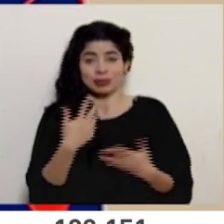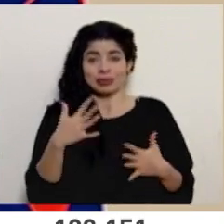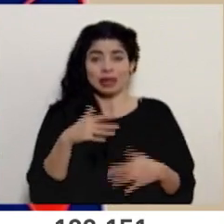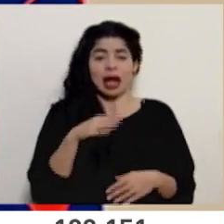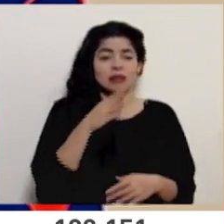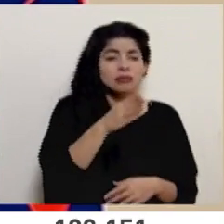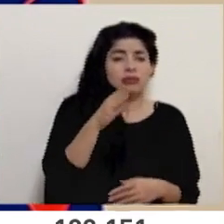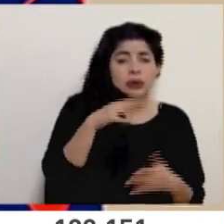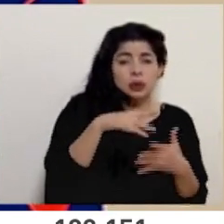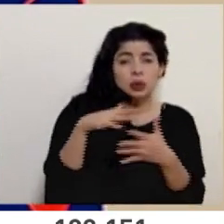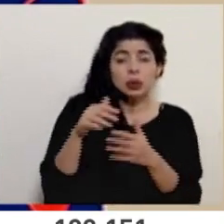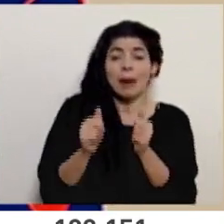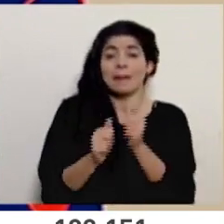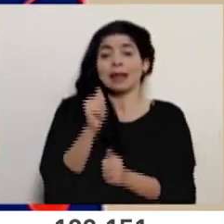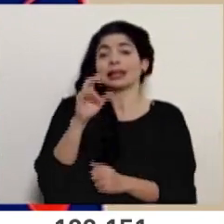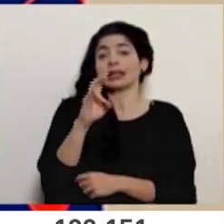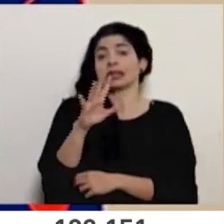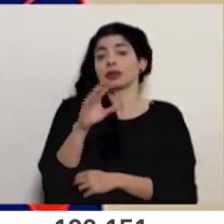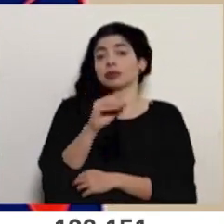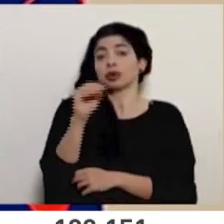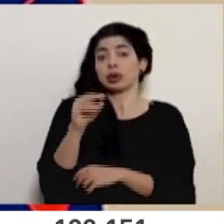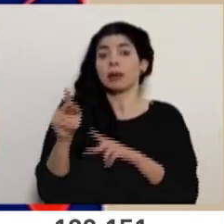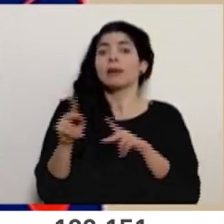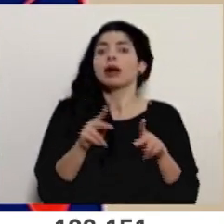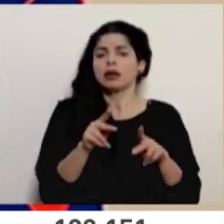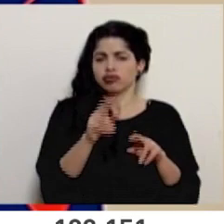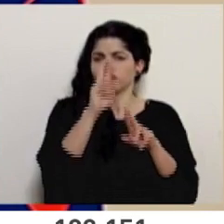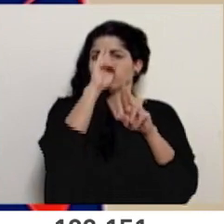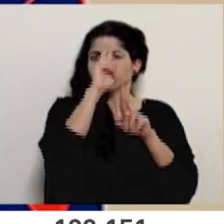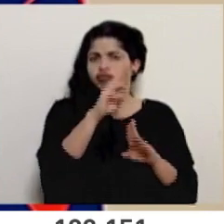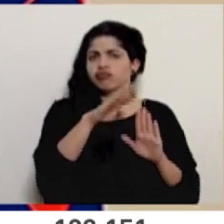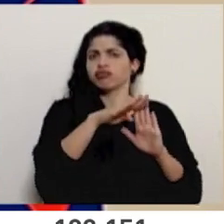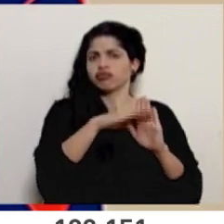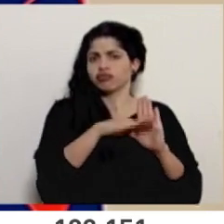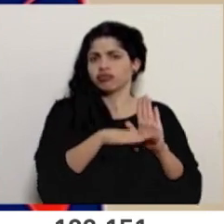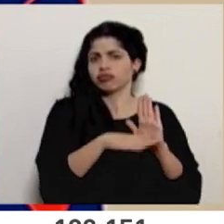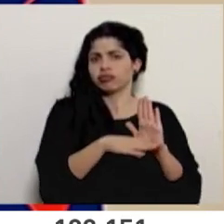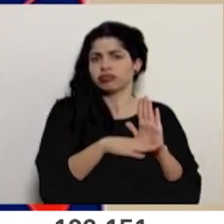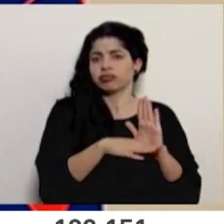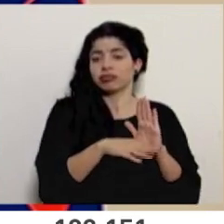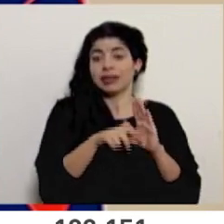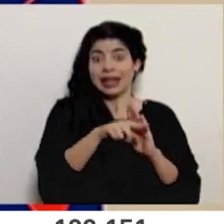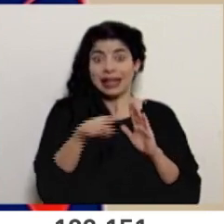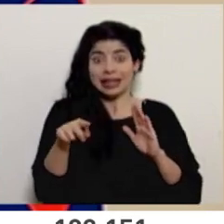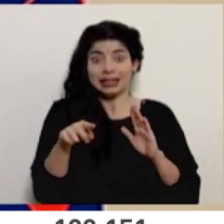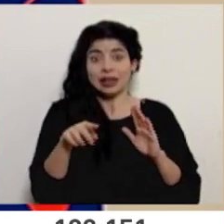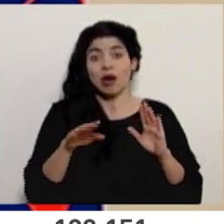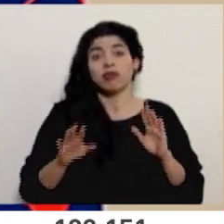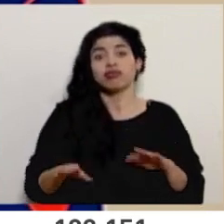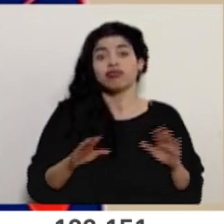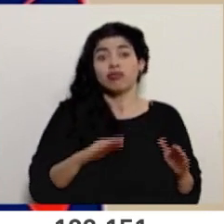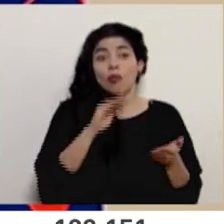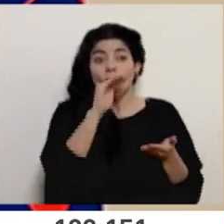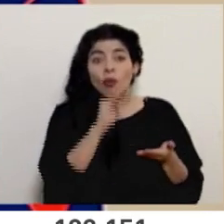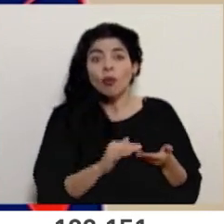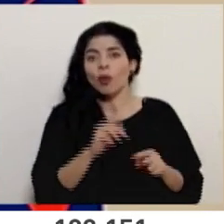del 75% de las personas cumplen las medidas. No podemos relajar ese número, no